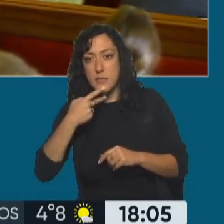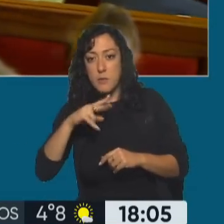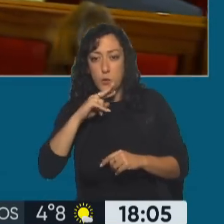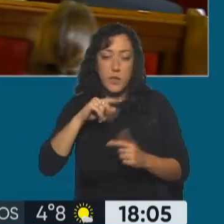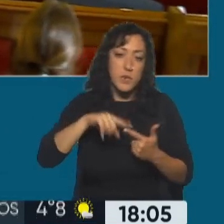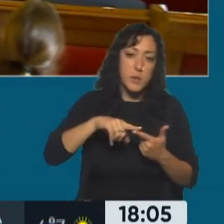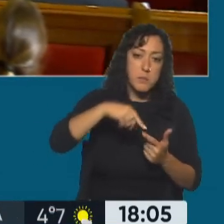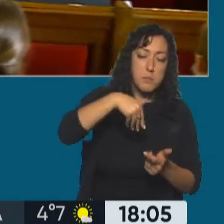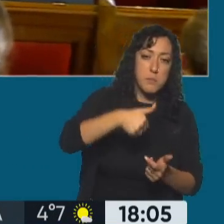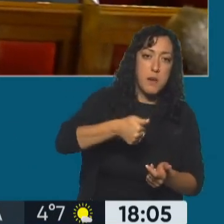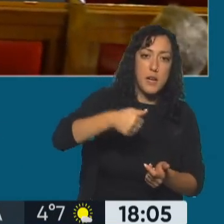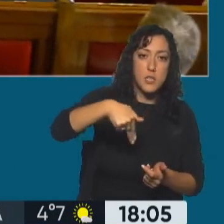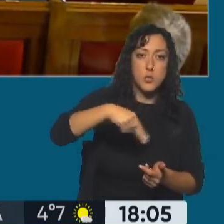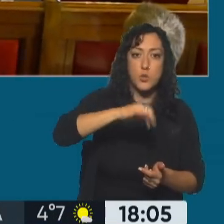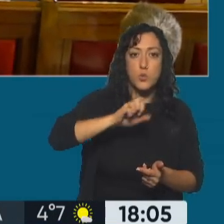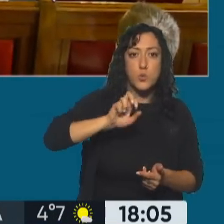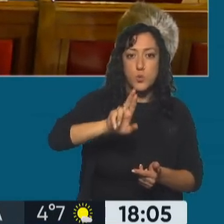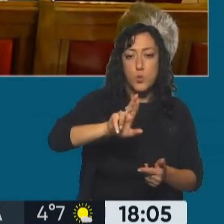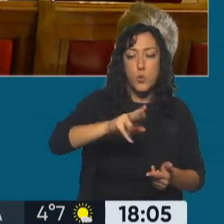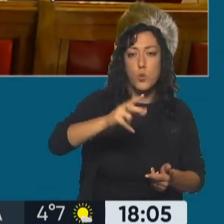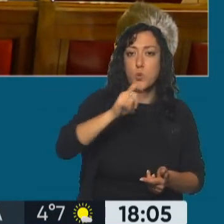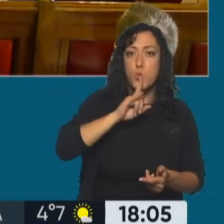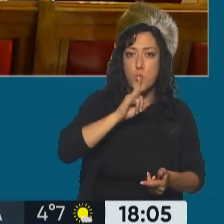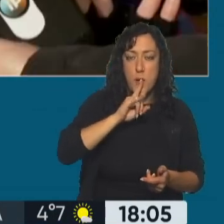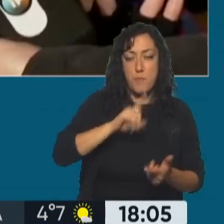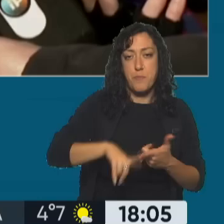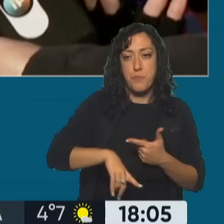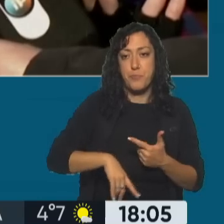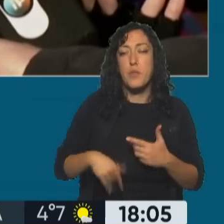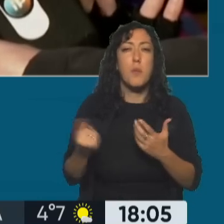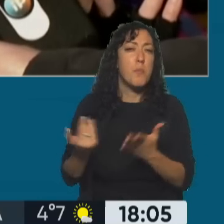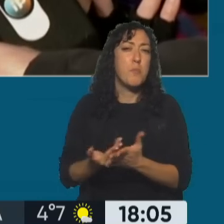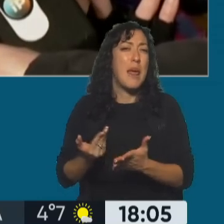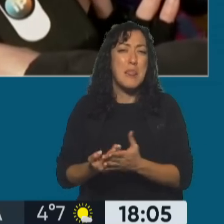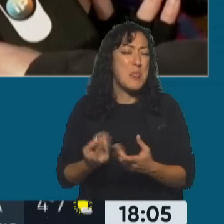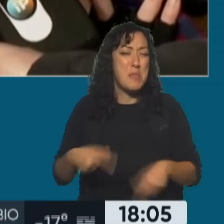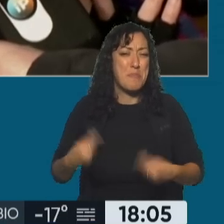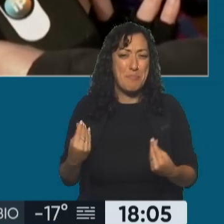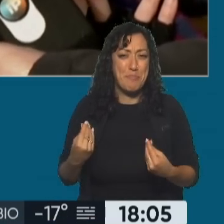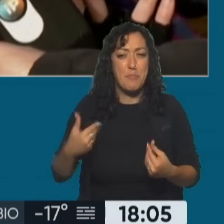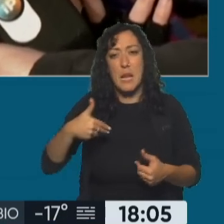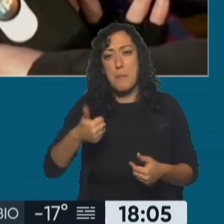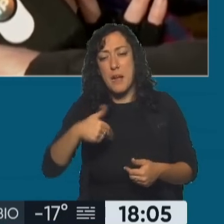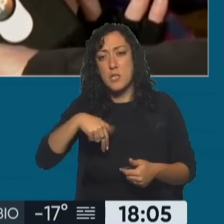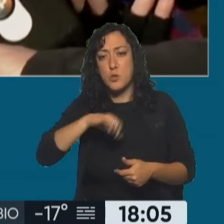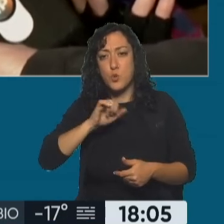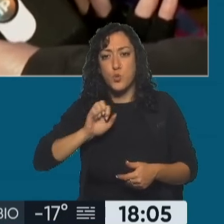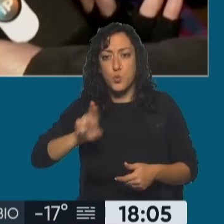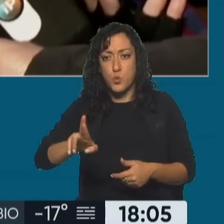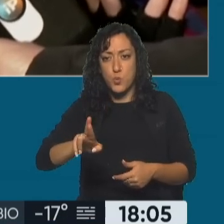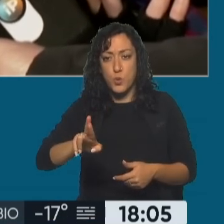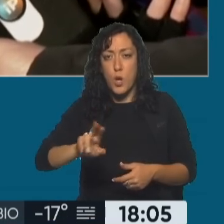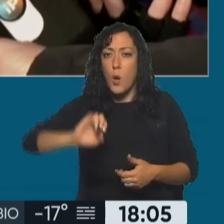Juan Mansur en la provincia de Tucumán. ¿Cuál era el planteo de fondo? Bueno, en el caso de Mansur, que iba a tener un